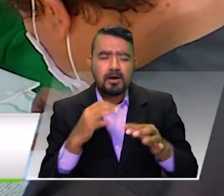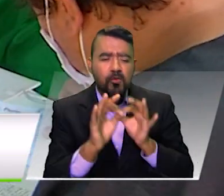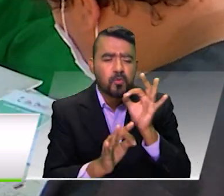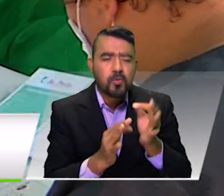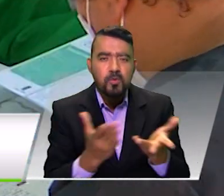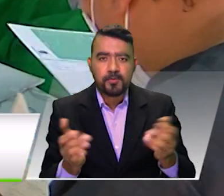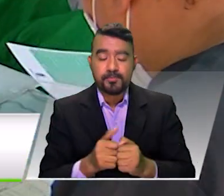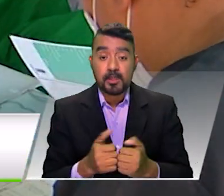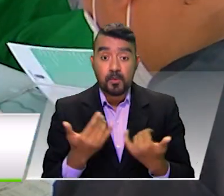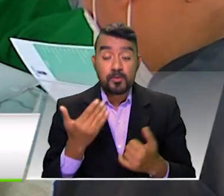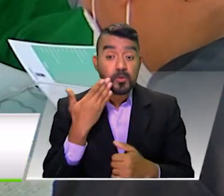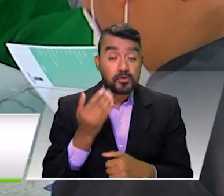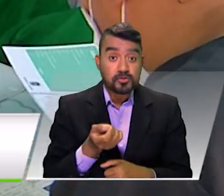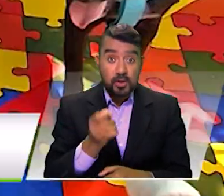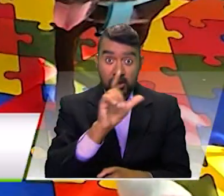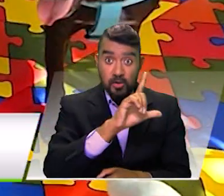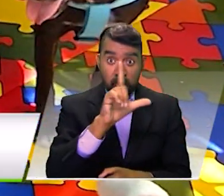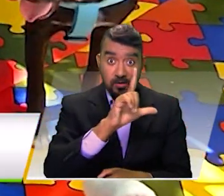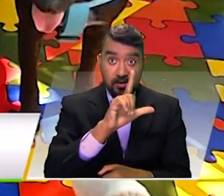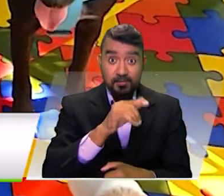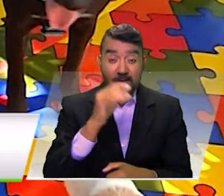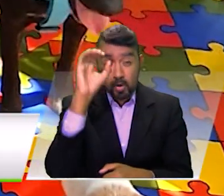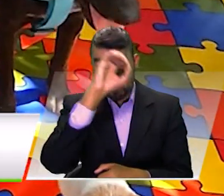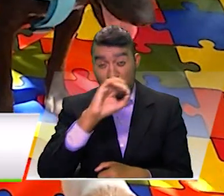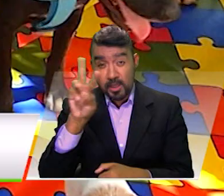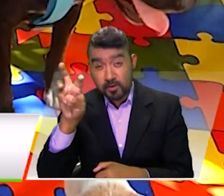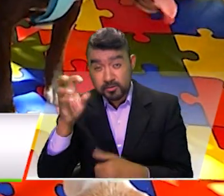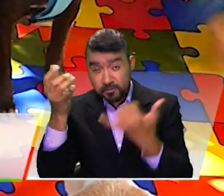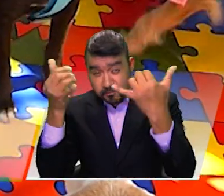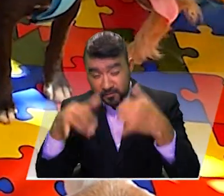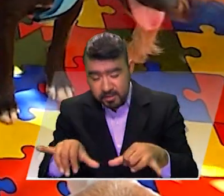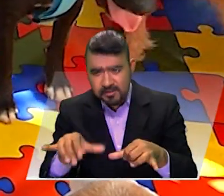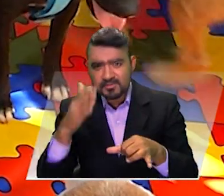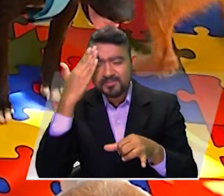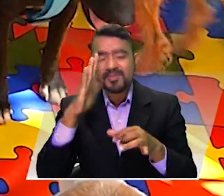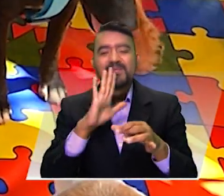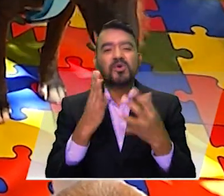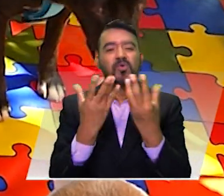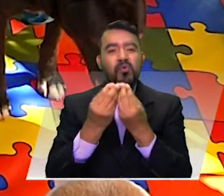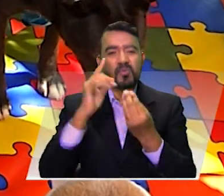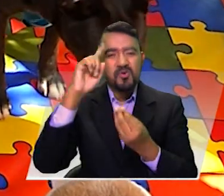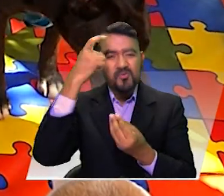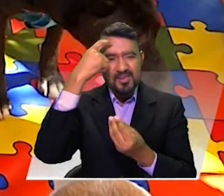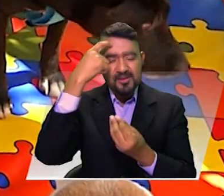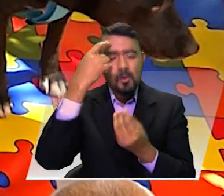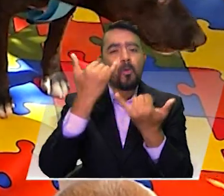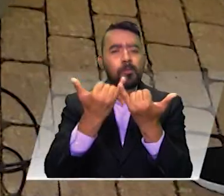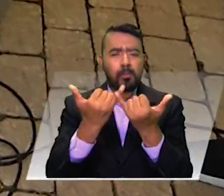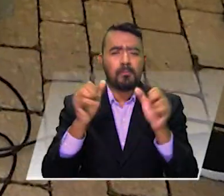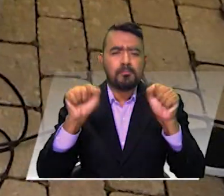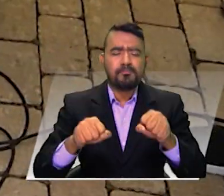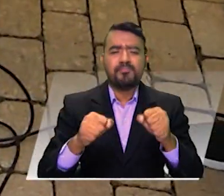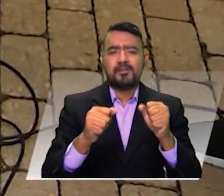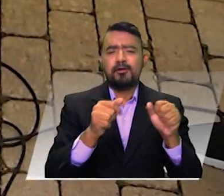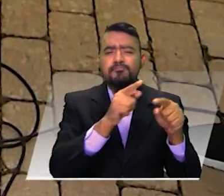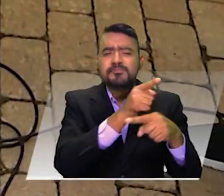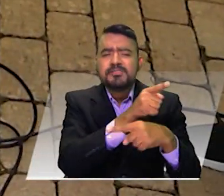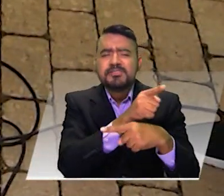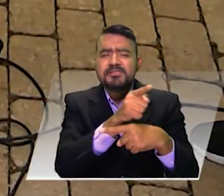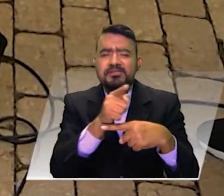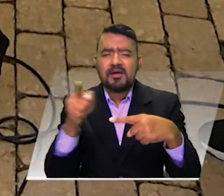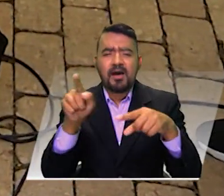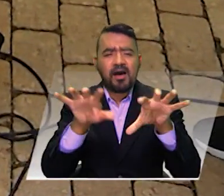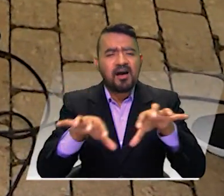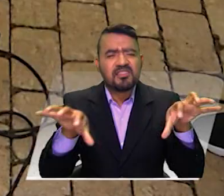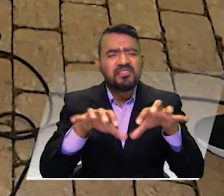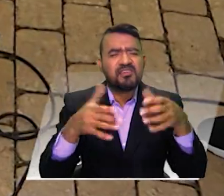8 de octubre, la Gerencia de Protección y Bienestar Animal de la Gobernación de Antioquia desarrollará una amplia programación de sensibilización